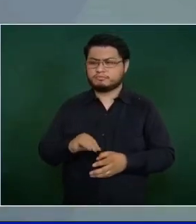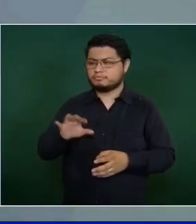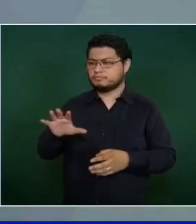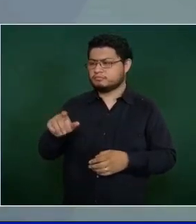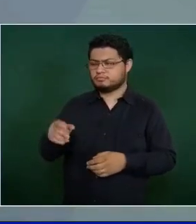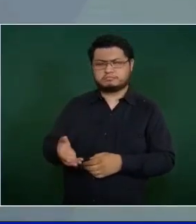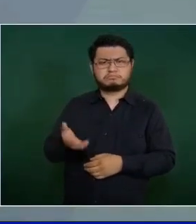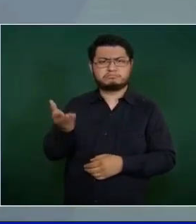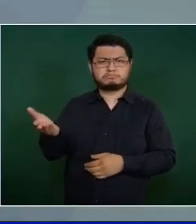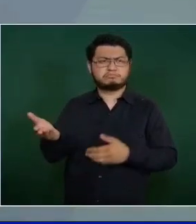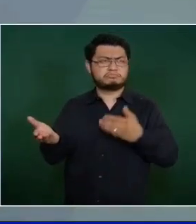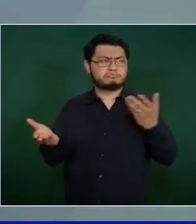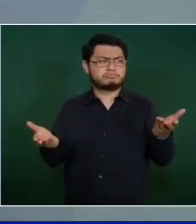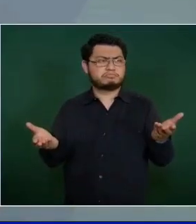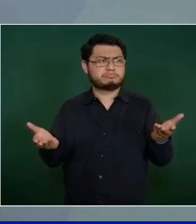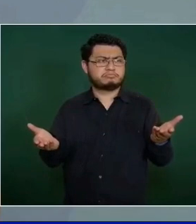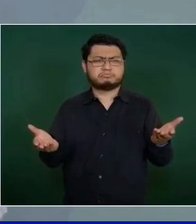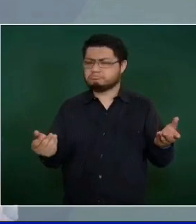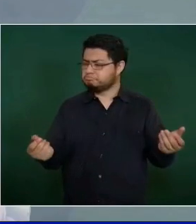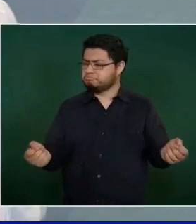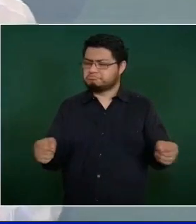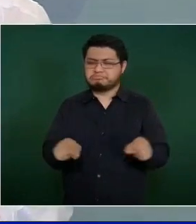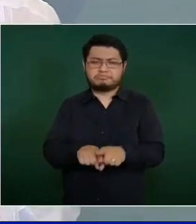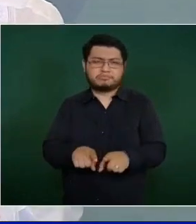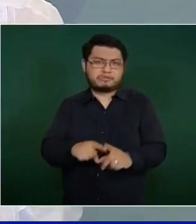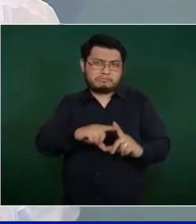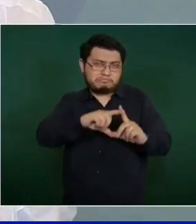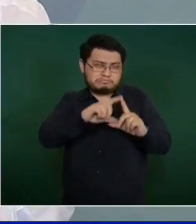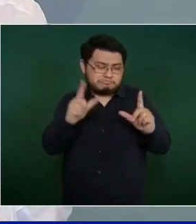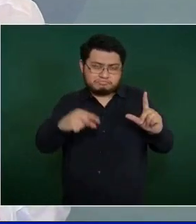reaccionarios también son mexicanos.